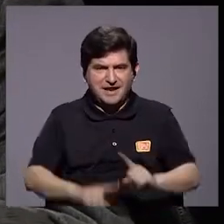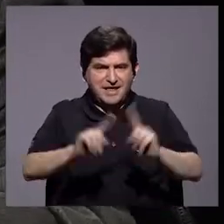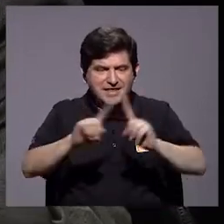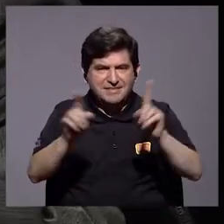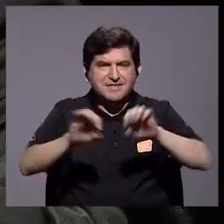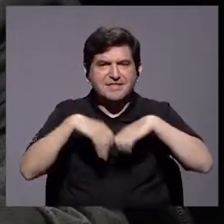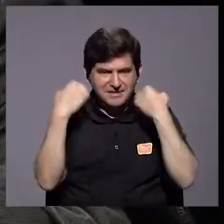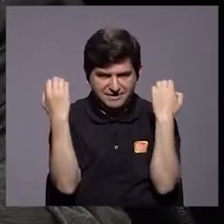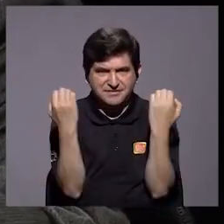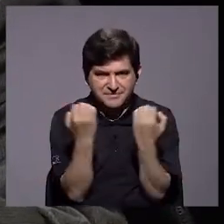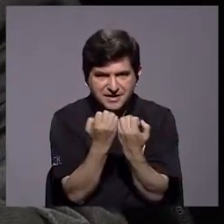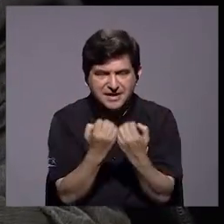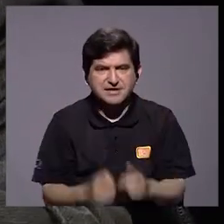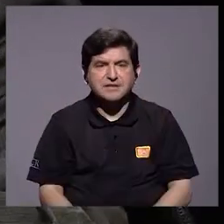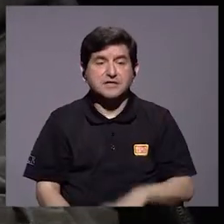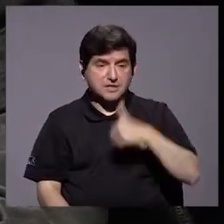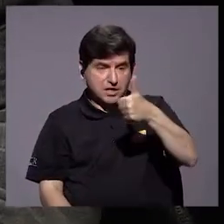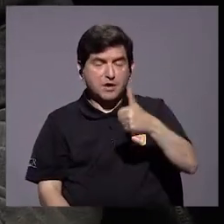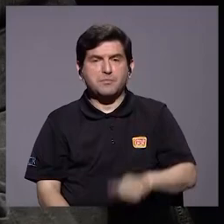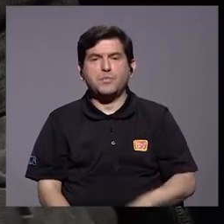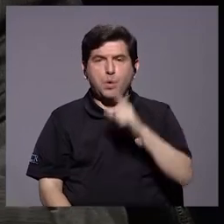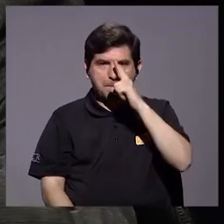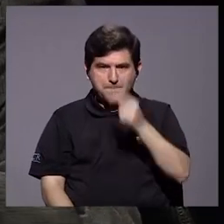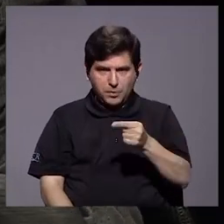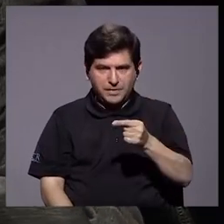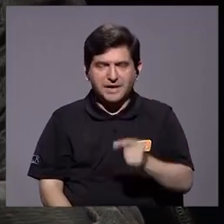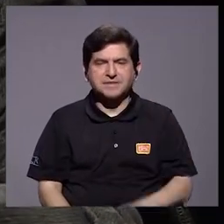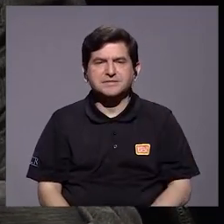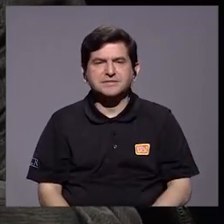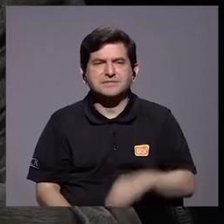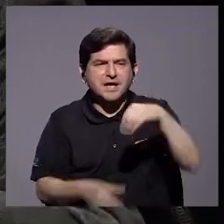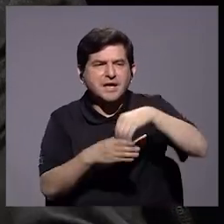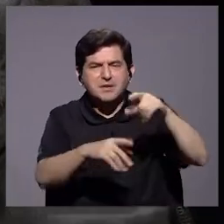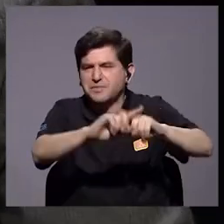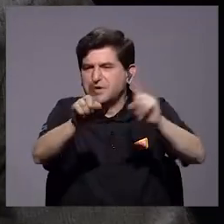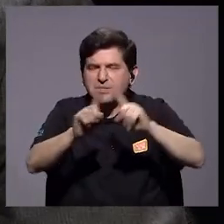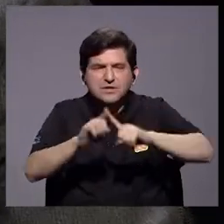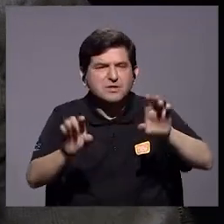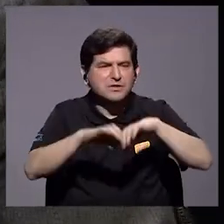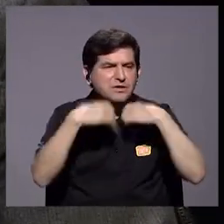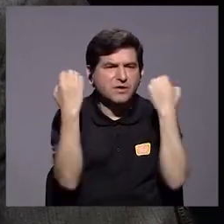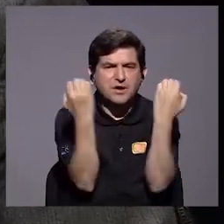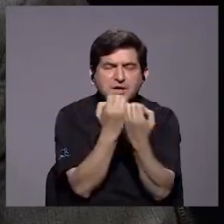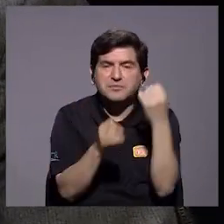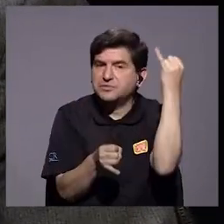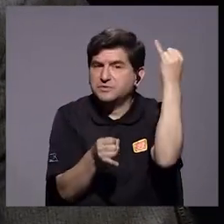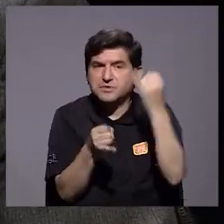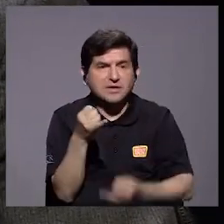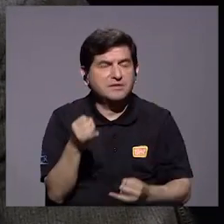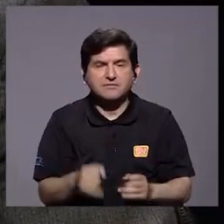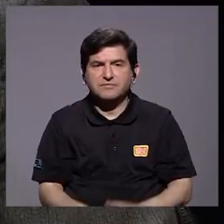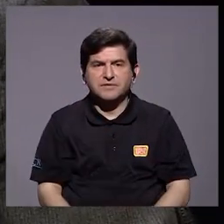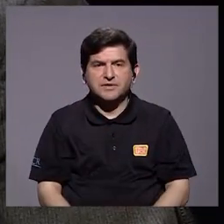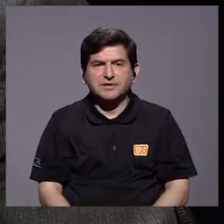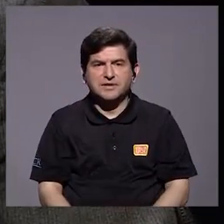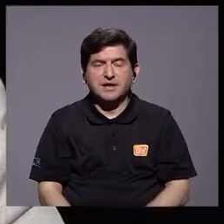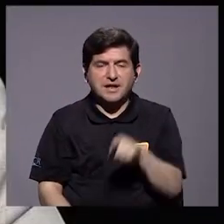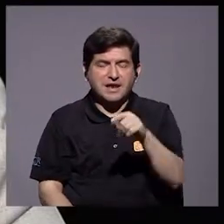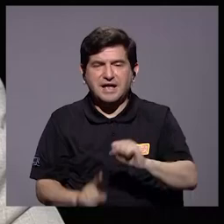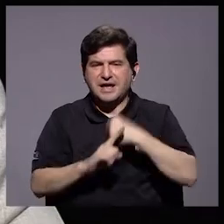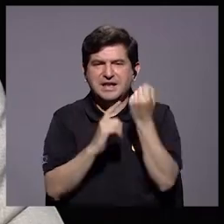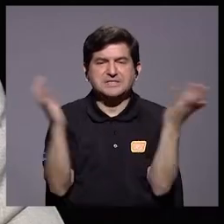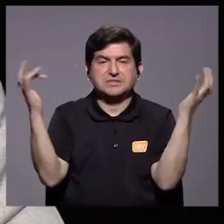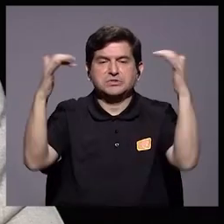y fue campeón con brujas invirtió dinero en diferentes equipos y al final pues el castillo se derrumbó